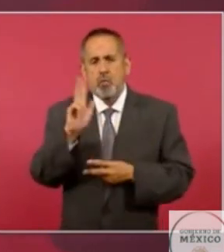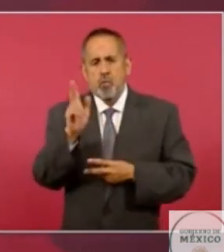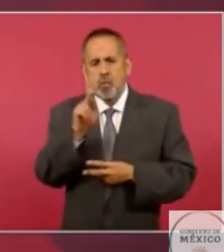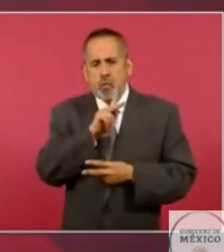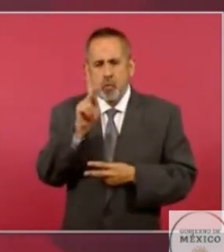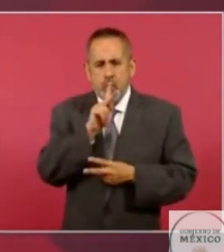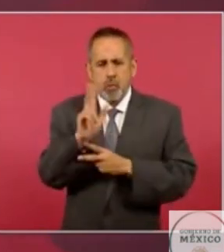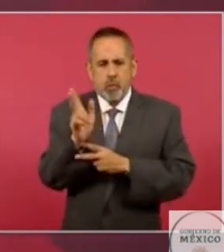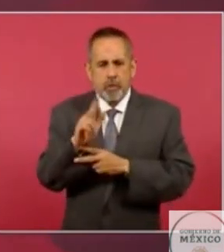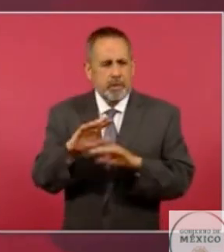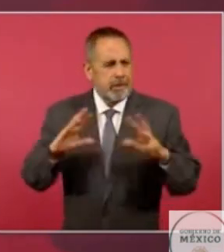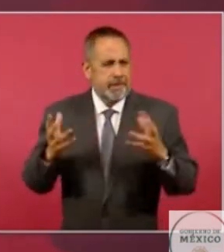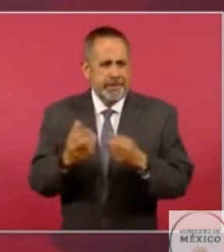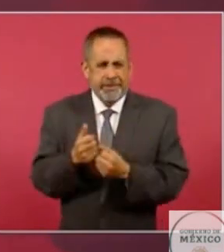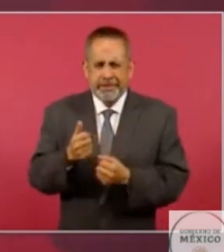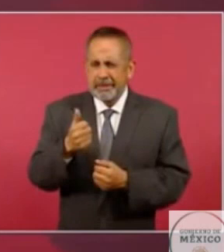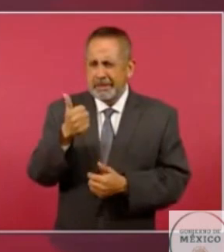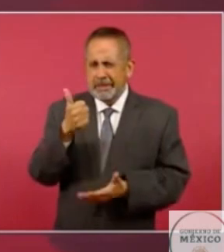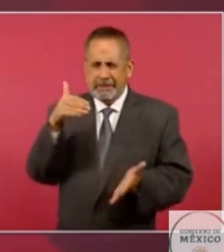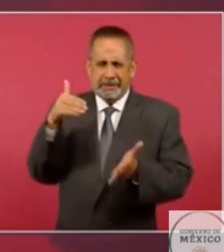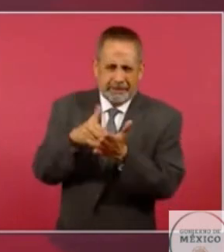alrededor de